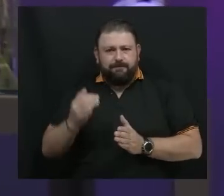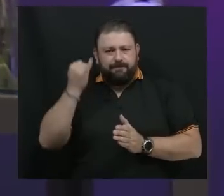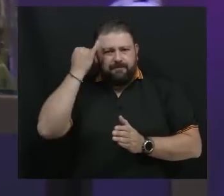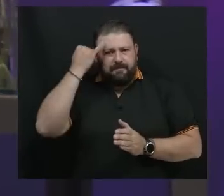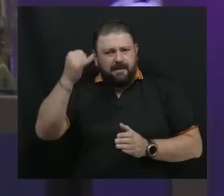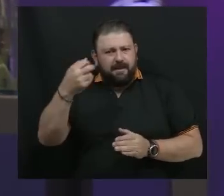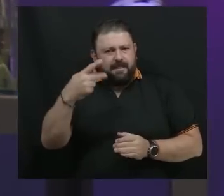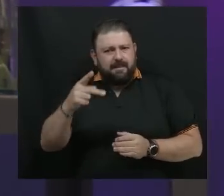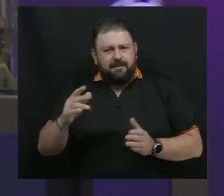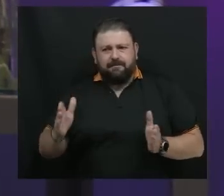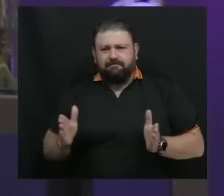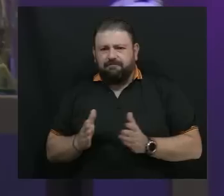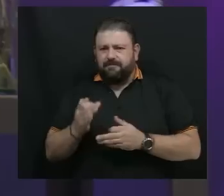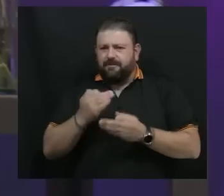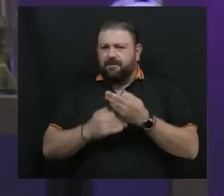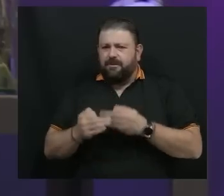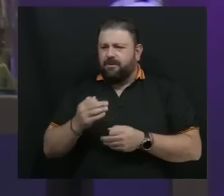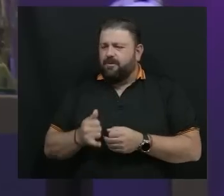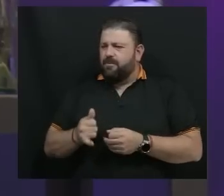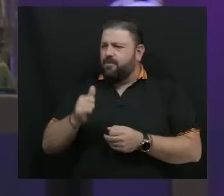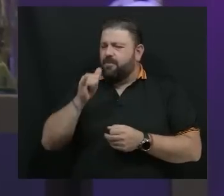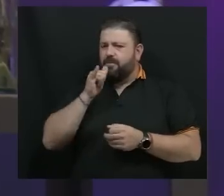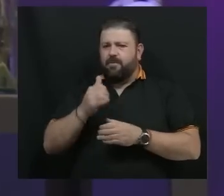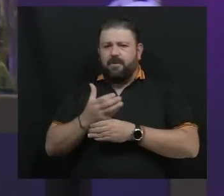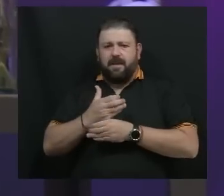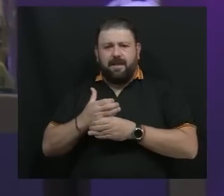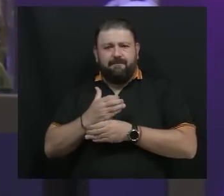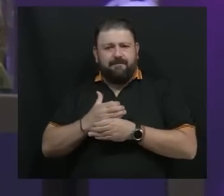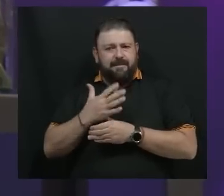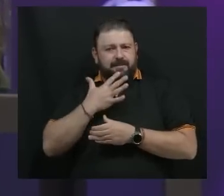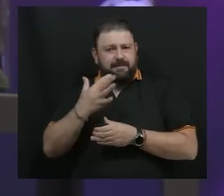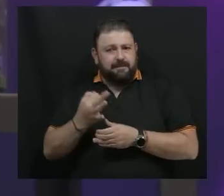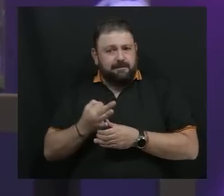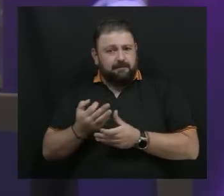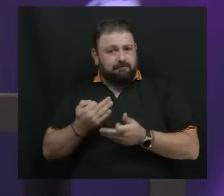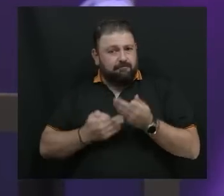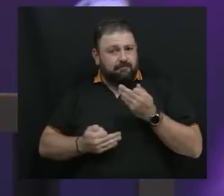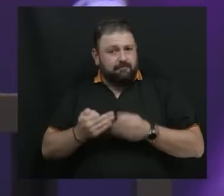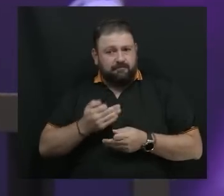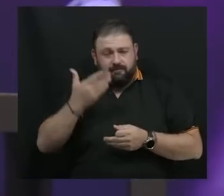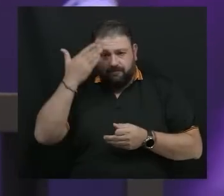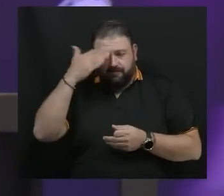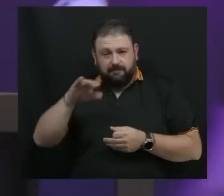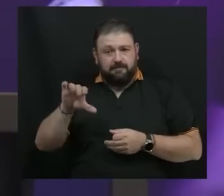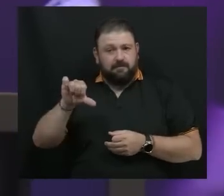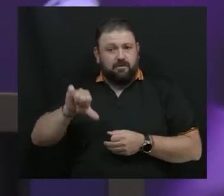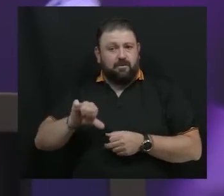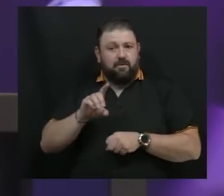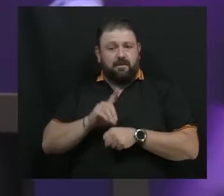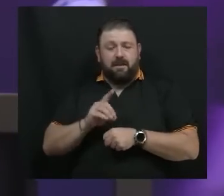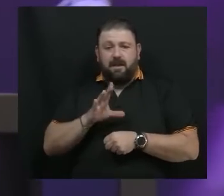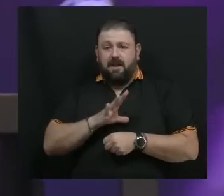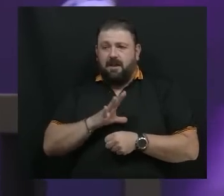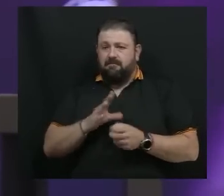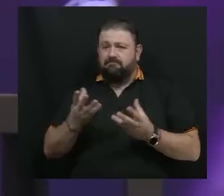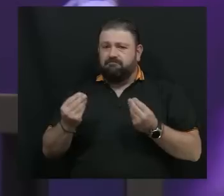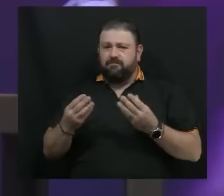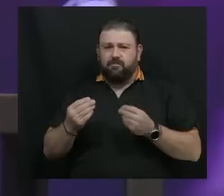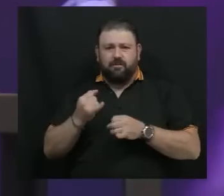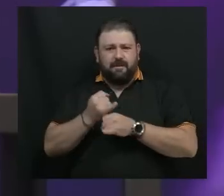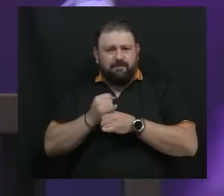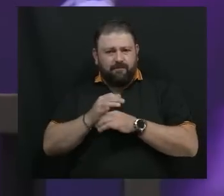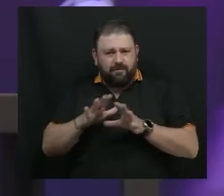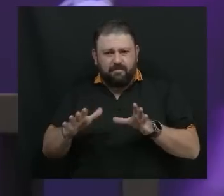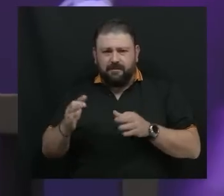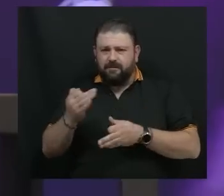peso tomándote un café delicioso sin aguantar hambre. Hoy en día tenemos mucha información, en las redes hay gran cantidad de información, que